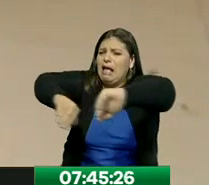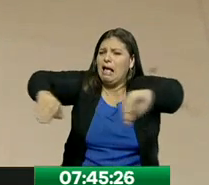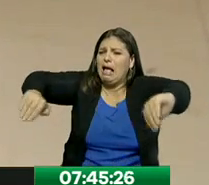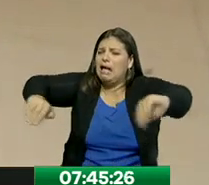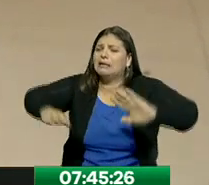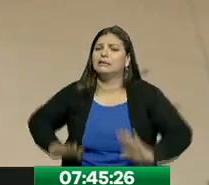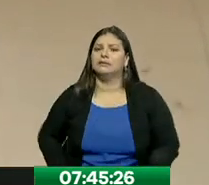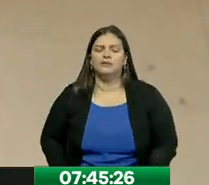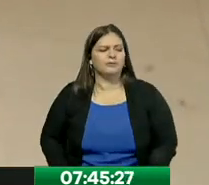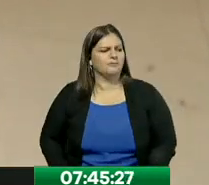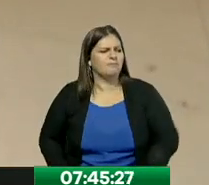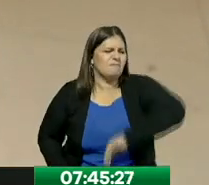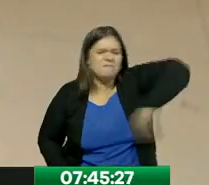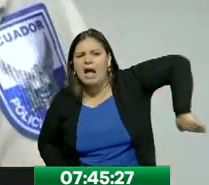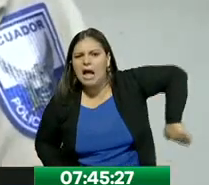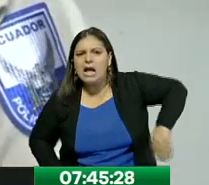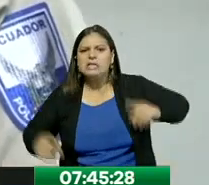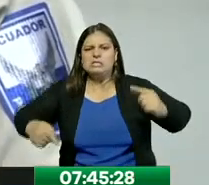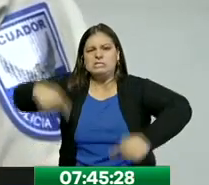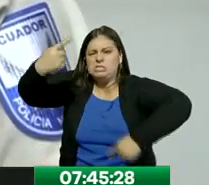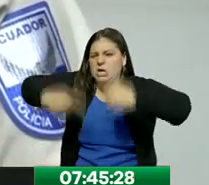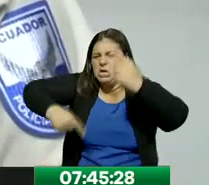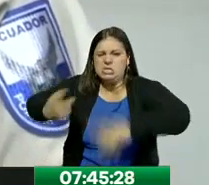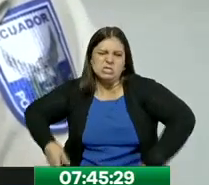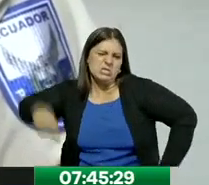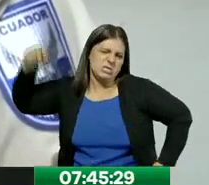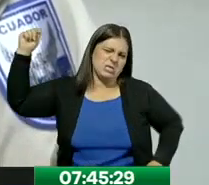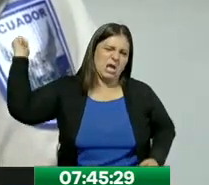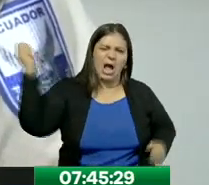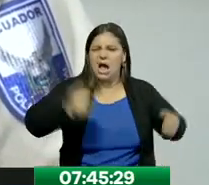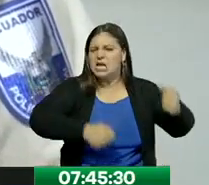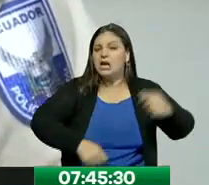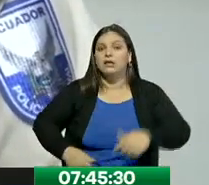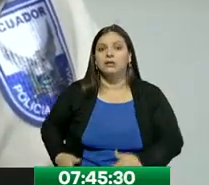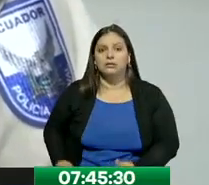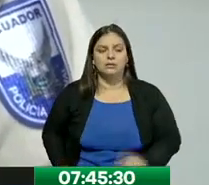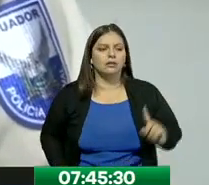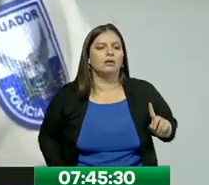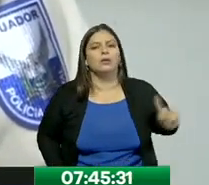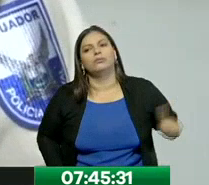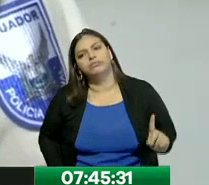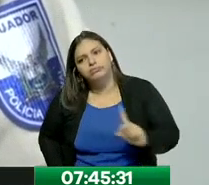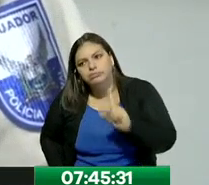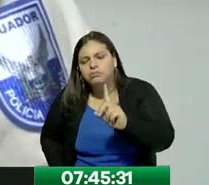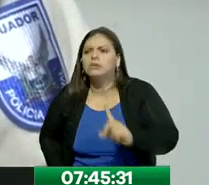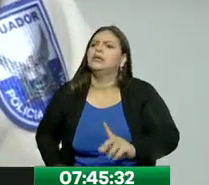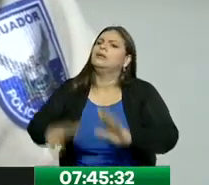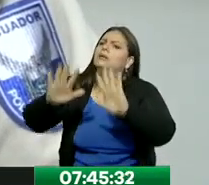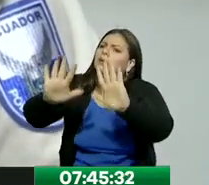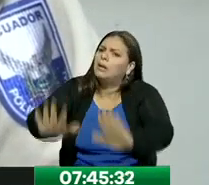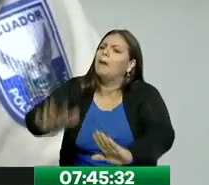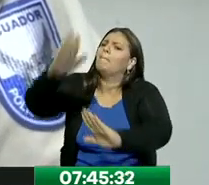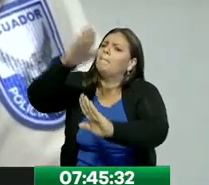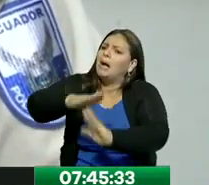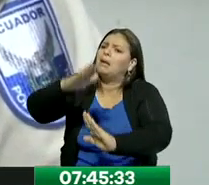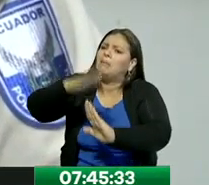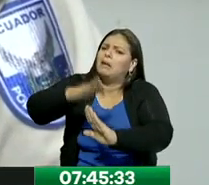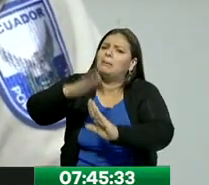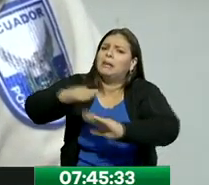le propinó dos puñaladas. El causante, que hoy está detenido por la ocasión a dos